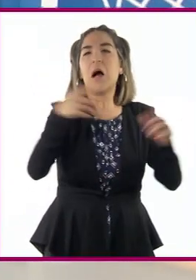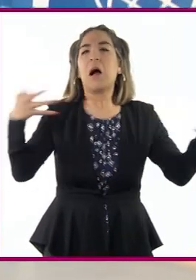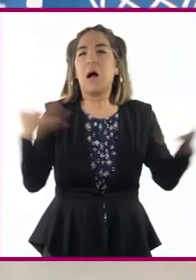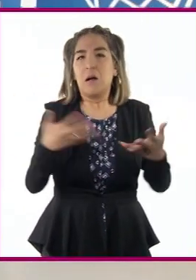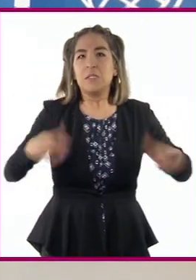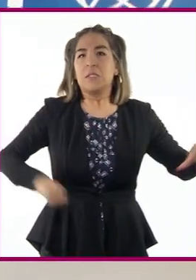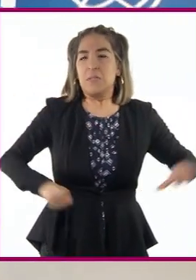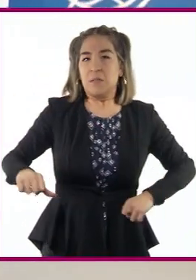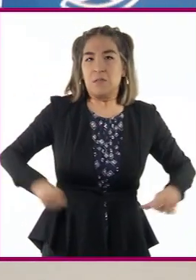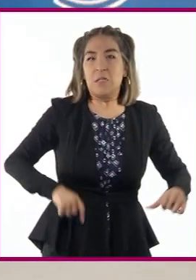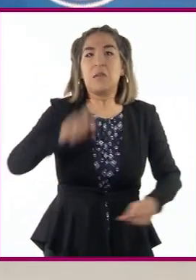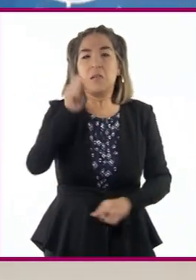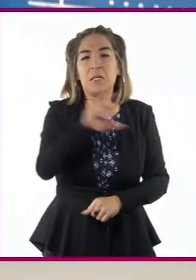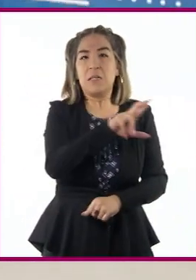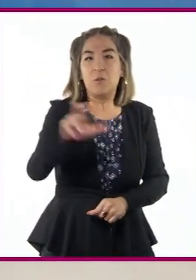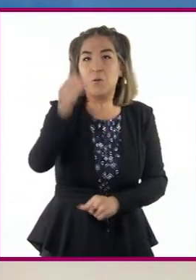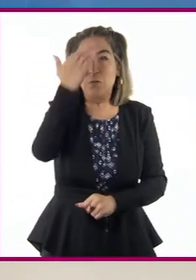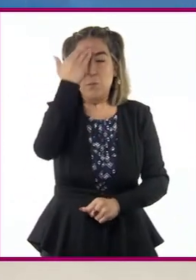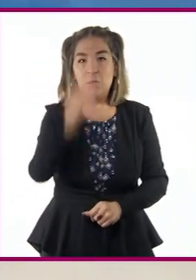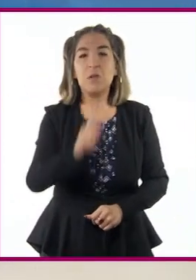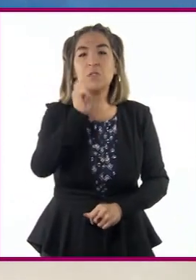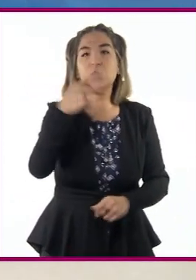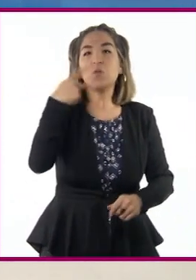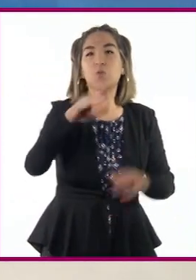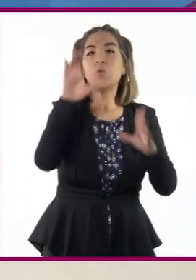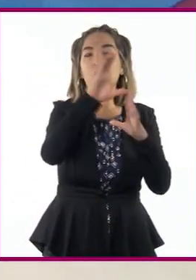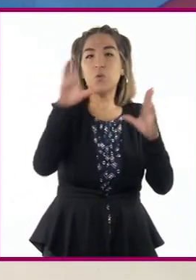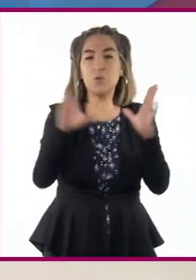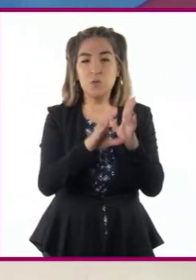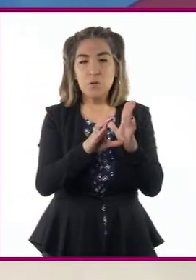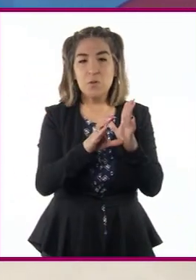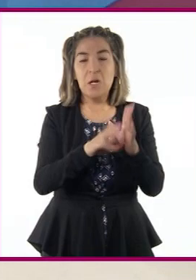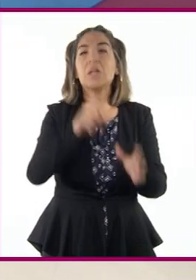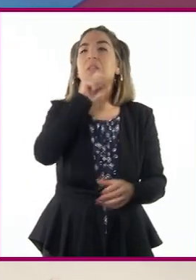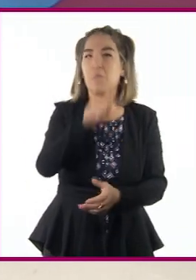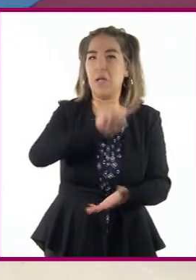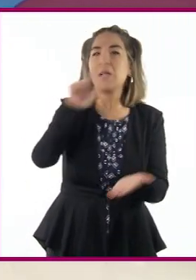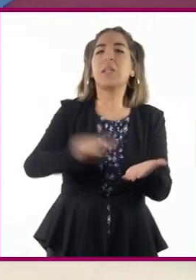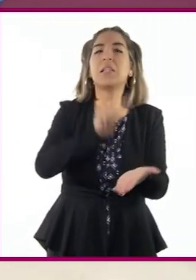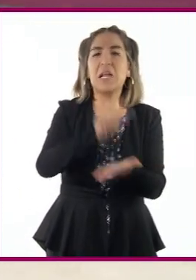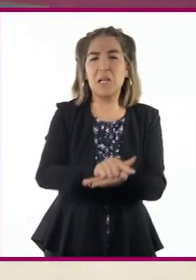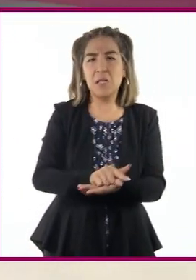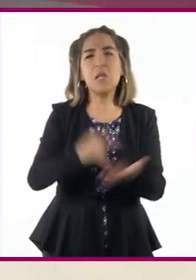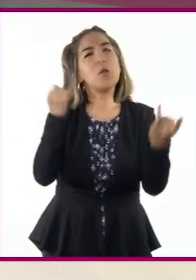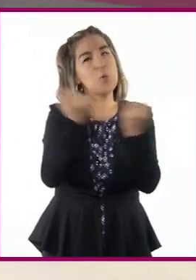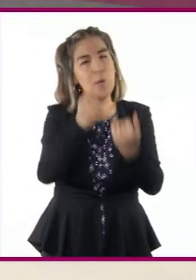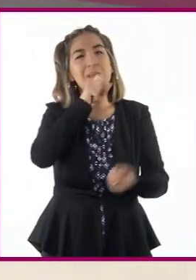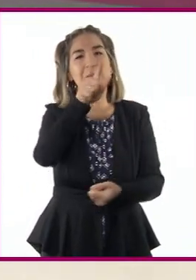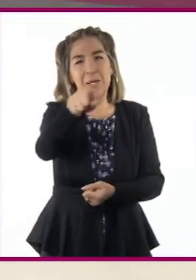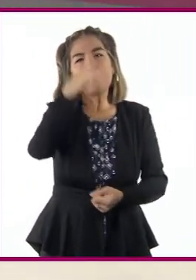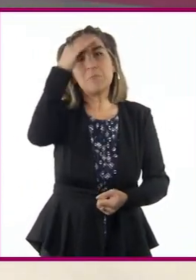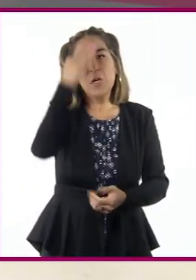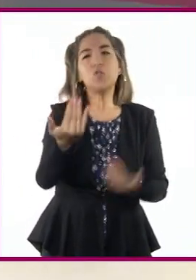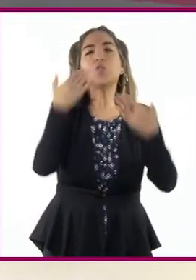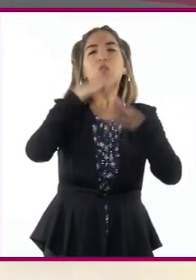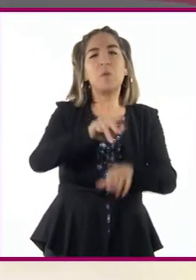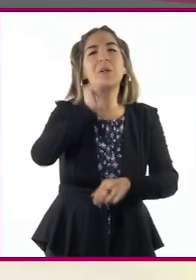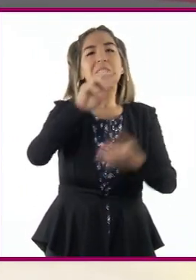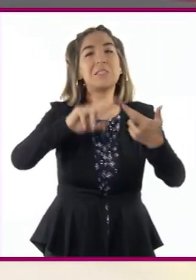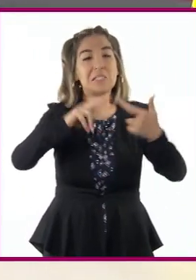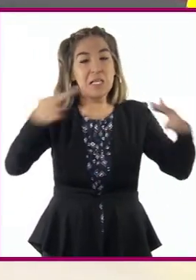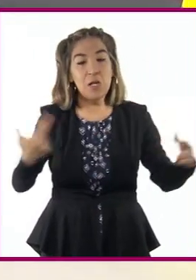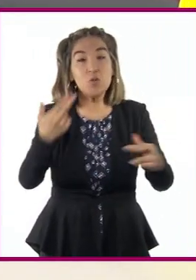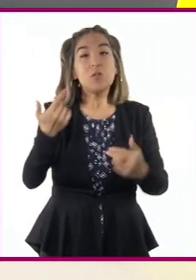No basta con que esté reconocido en la Constitución o la ley. Además, pudimos reflexionar sobre la relación de